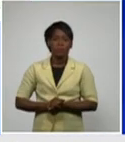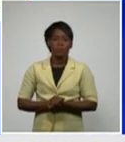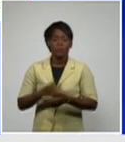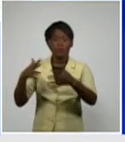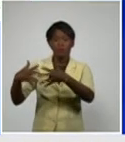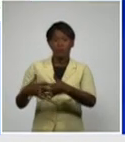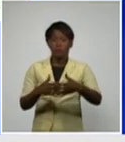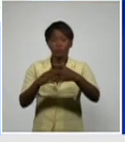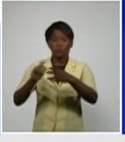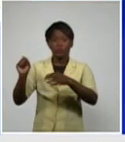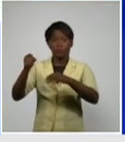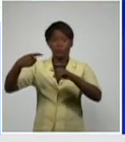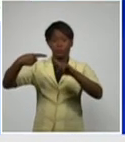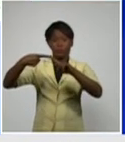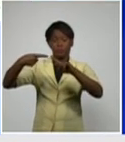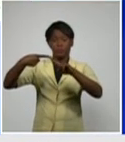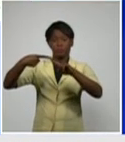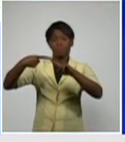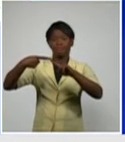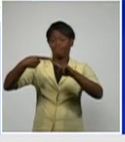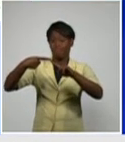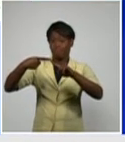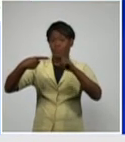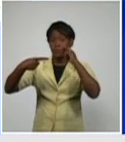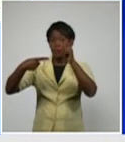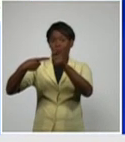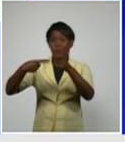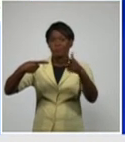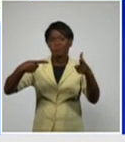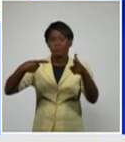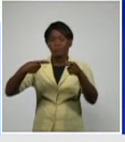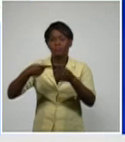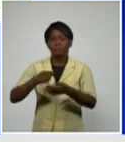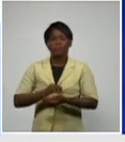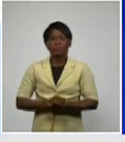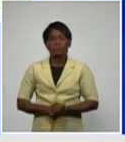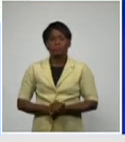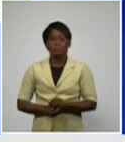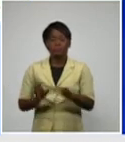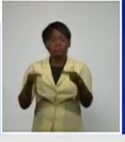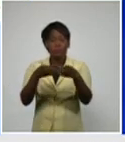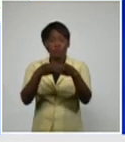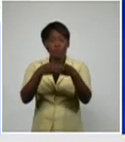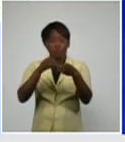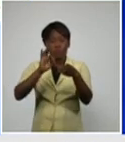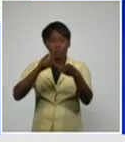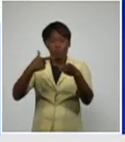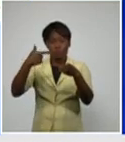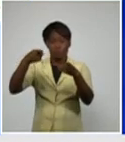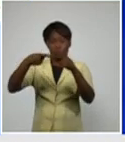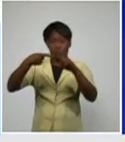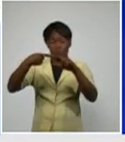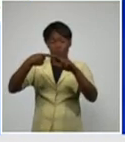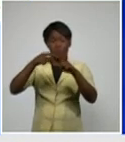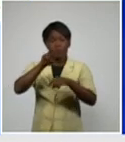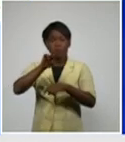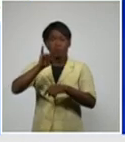cabeza con ya más de 29 millones de casos y con más